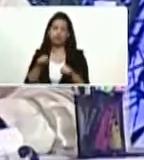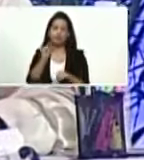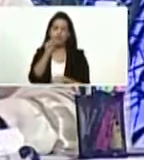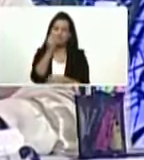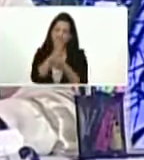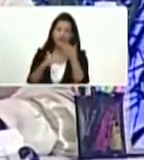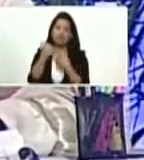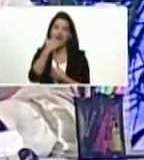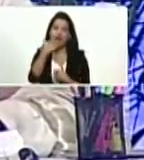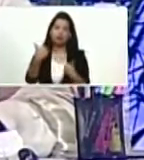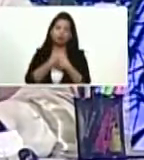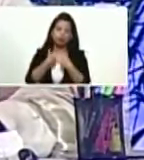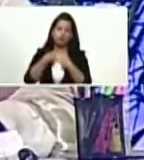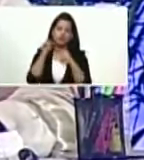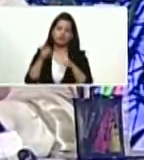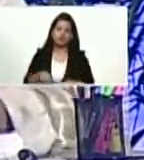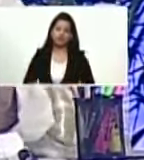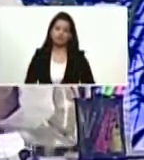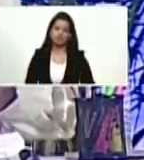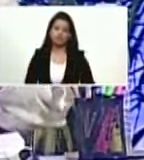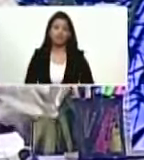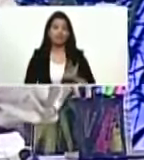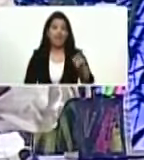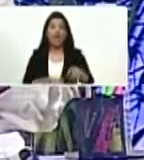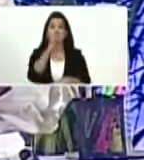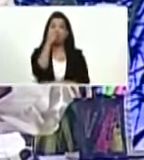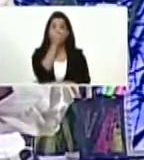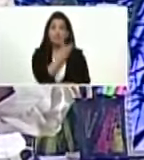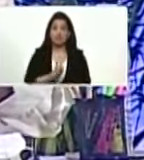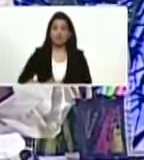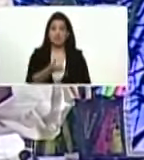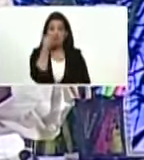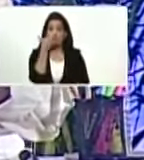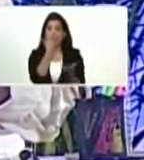sabía. Resulta que el miércoles, en el cierre de